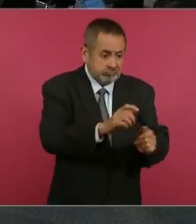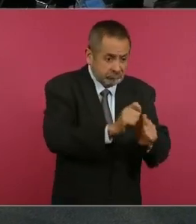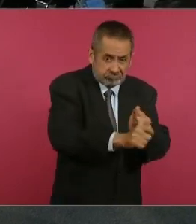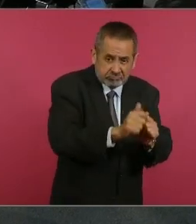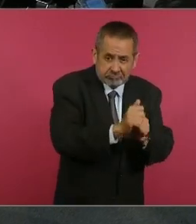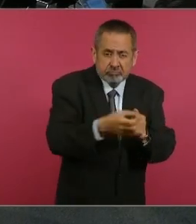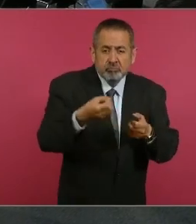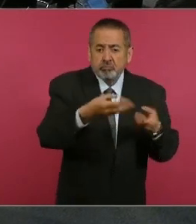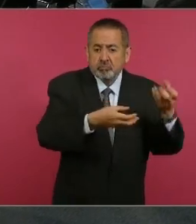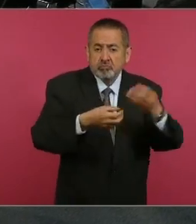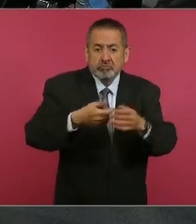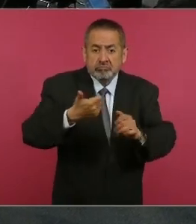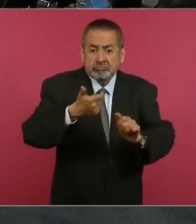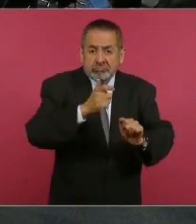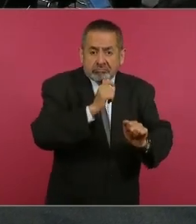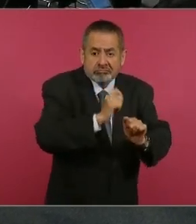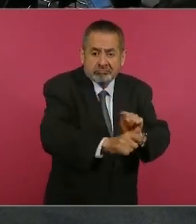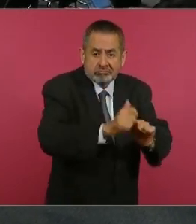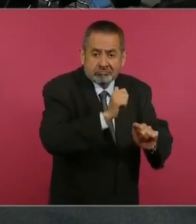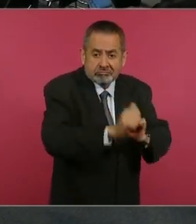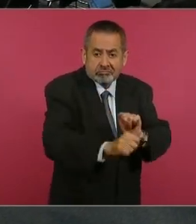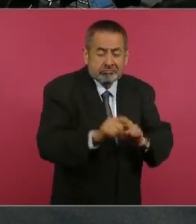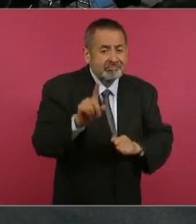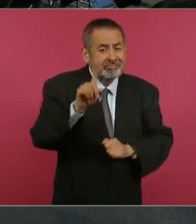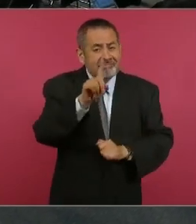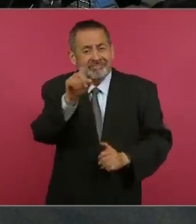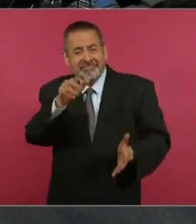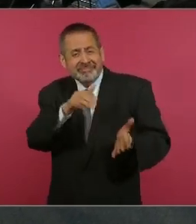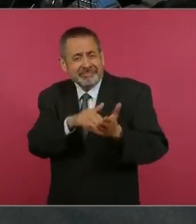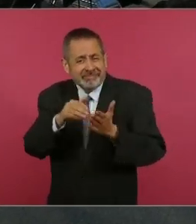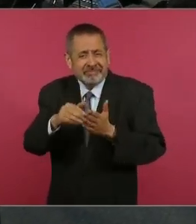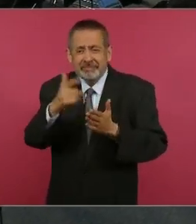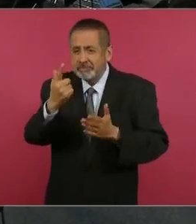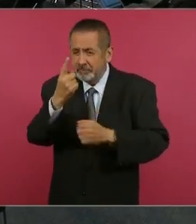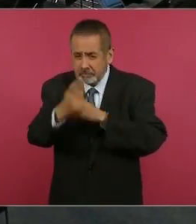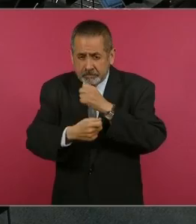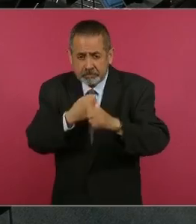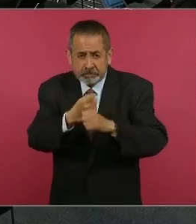esos donativos se los dan en efectivo, más de 100 millones de pesos anuales.